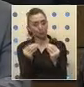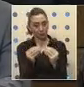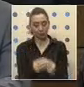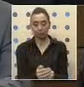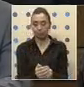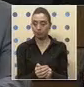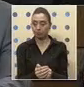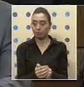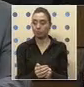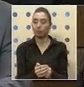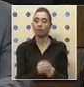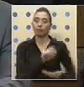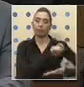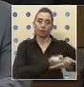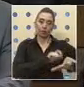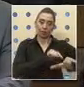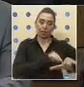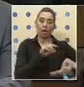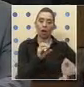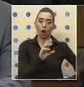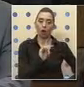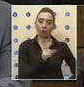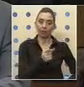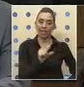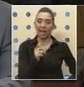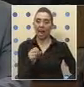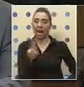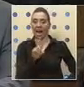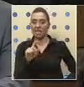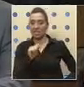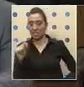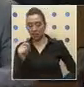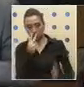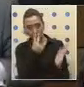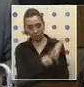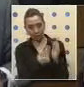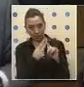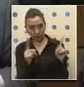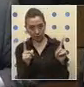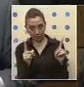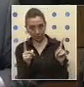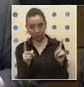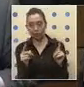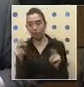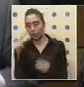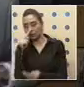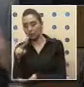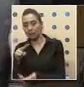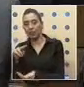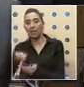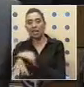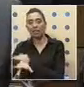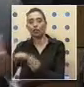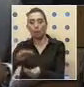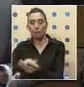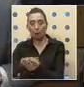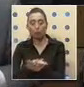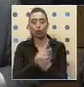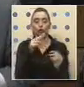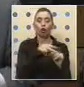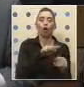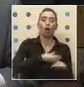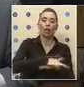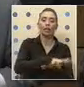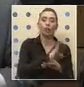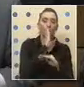Siguiendo a Ortega y Gasset, las cosas se ven en forma distinta mirándola desde el Mapocho, desde el río Biobío, desde el Guadalajara